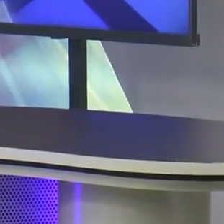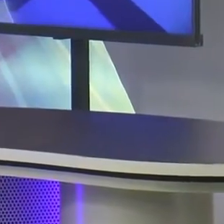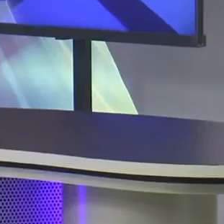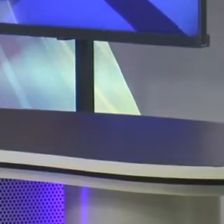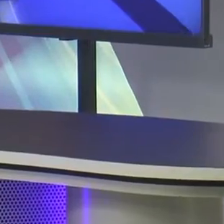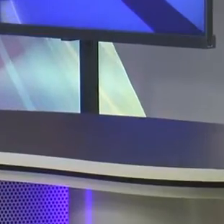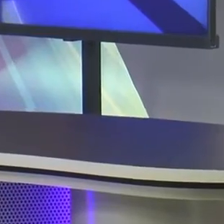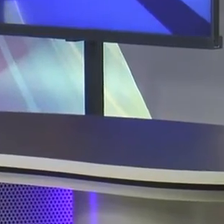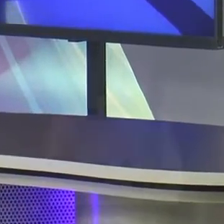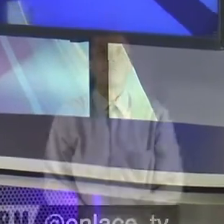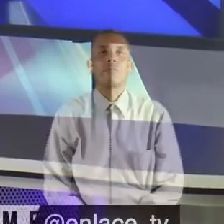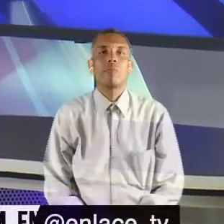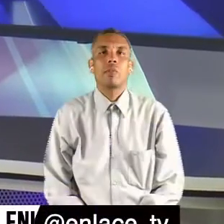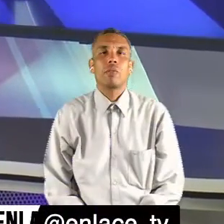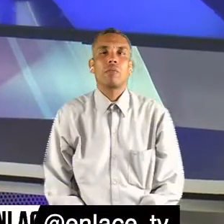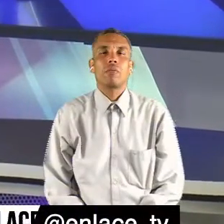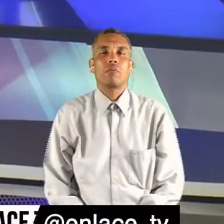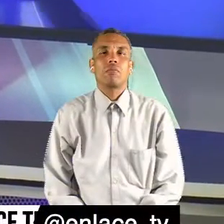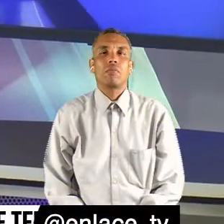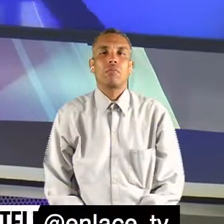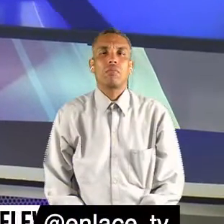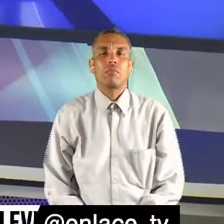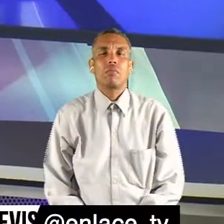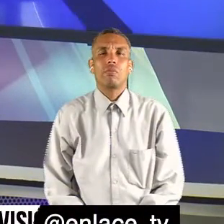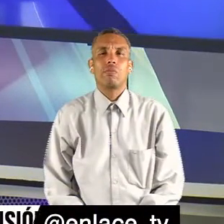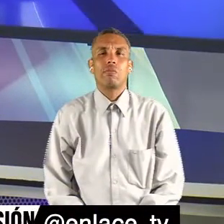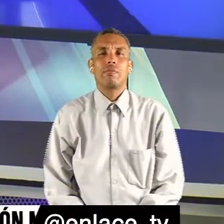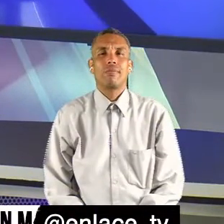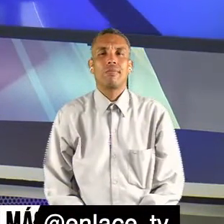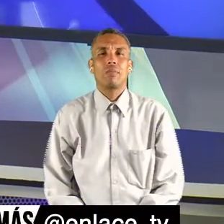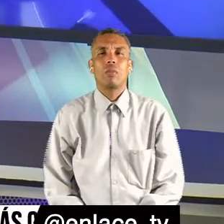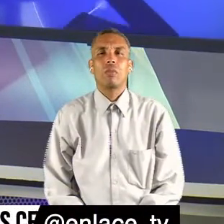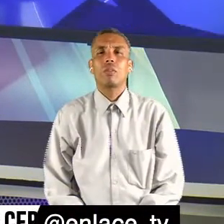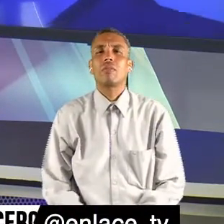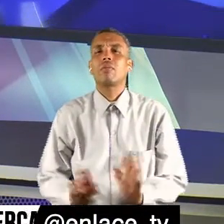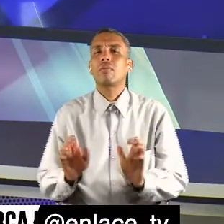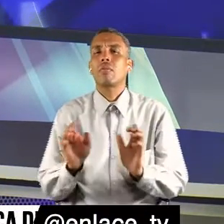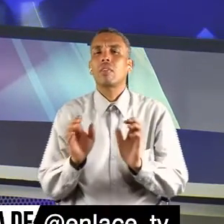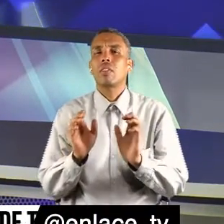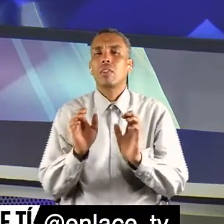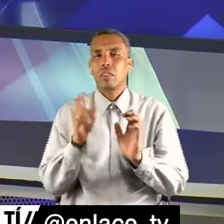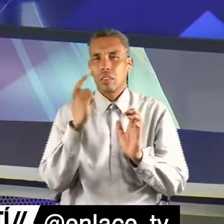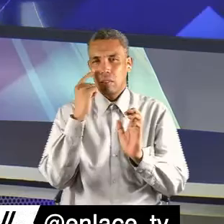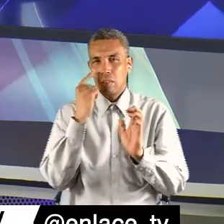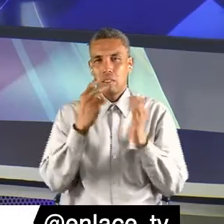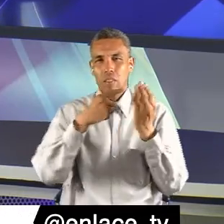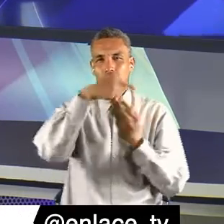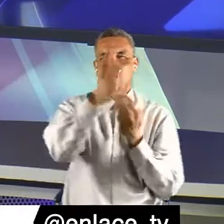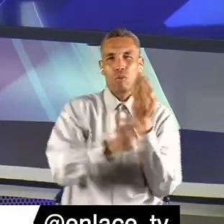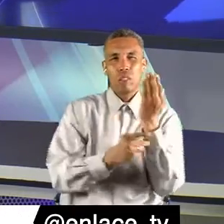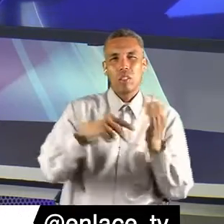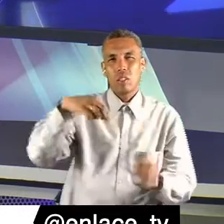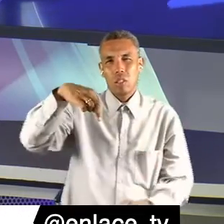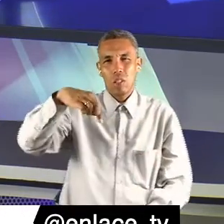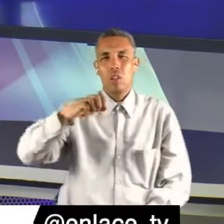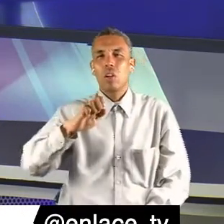Se abrió oficialmente la convocatoria de licitación pública para la construcción de la planta de tratamiento de aguas residuales Petar San Silvestre.